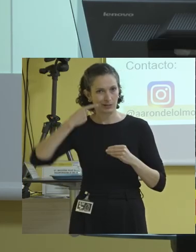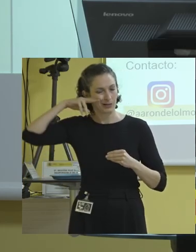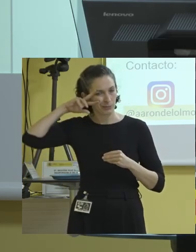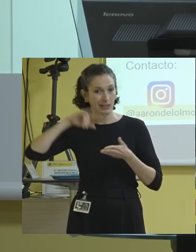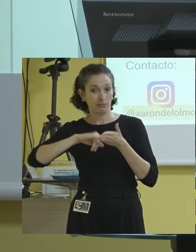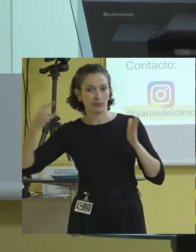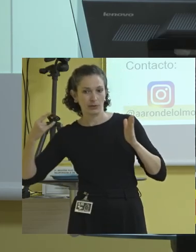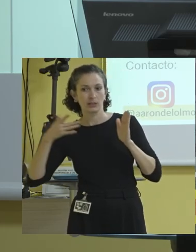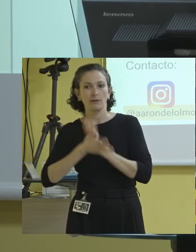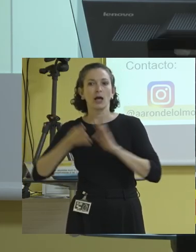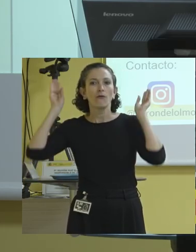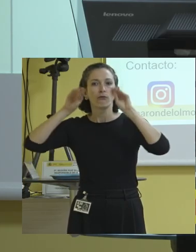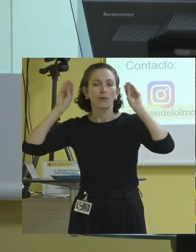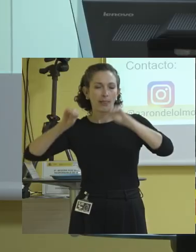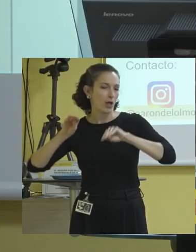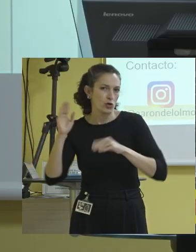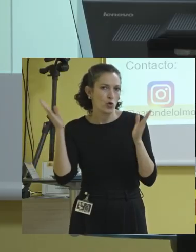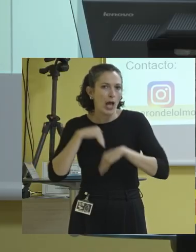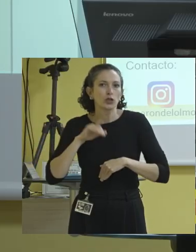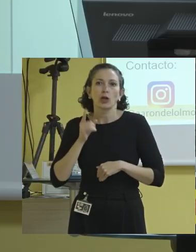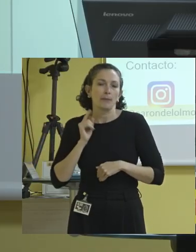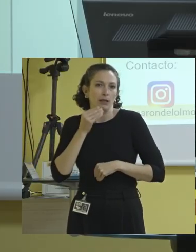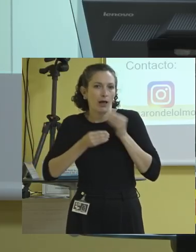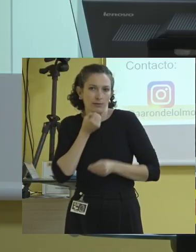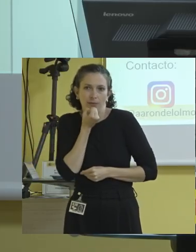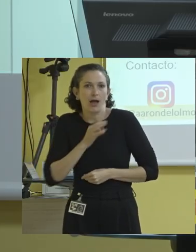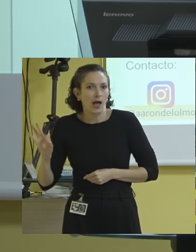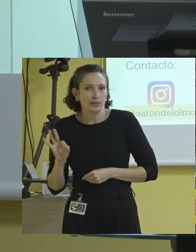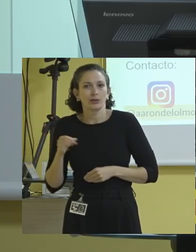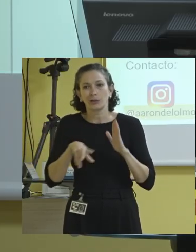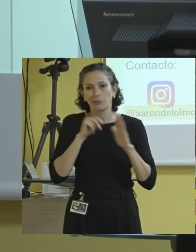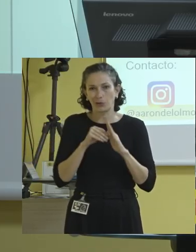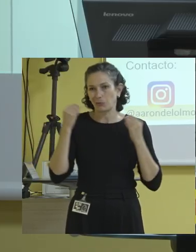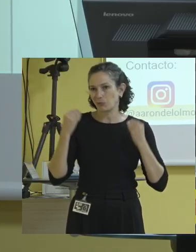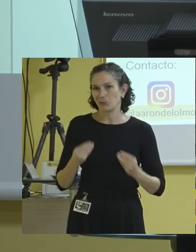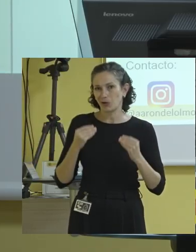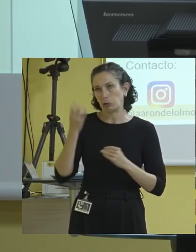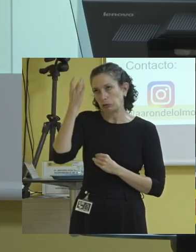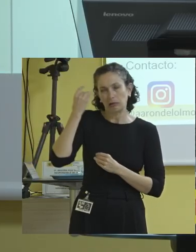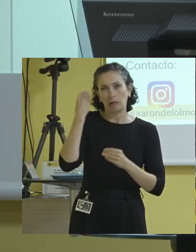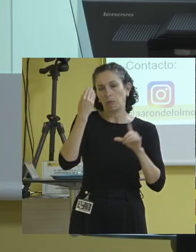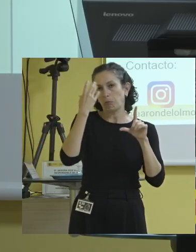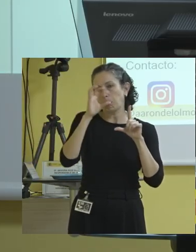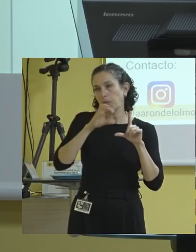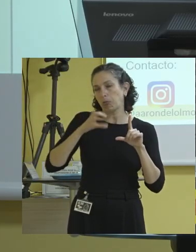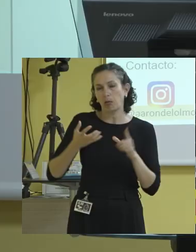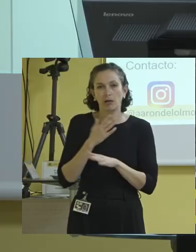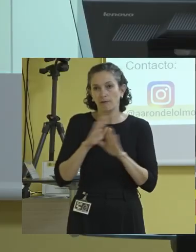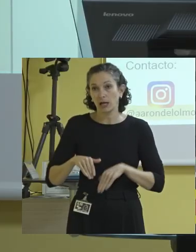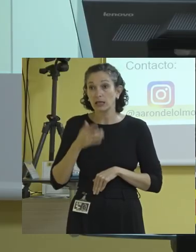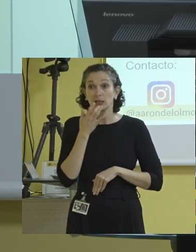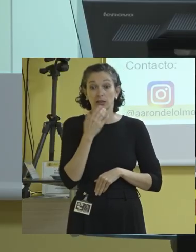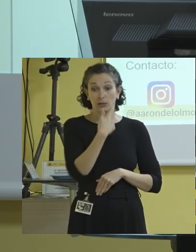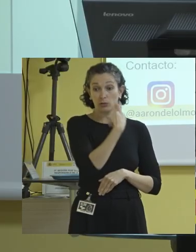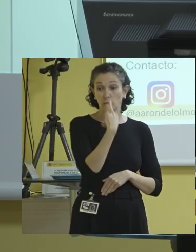gente que esté formada. Son nuevas tecnologías. Entonces se montan un vídeo súper chulo, dicen 3 tonterías que no tengo que pensar mucho y eso tiene más alcance que un vídeo que me